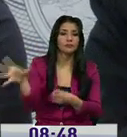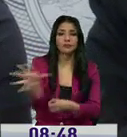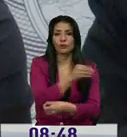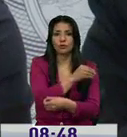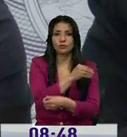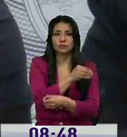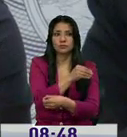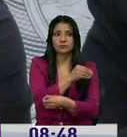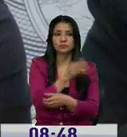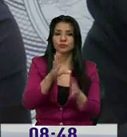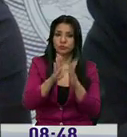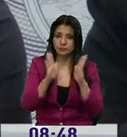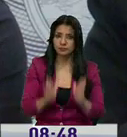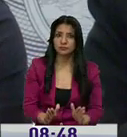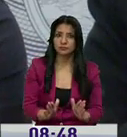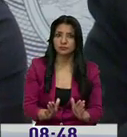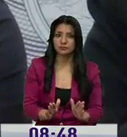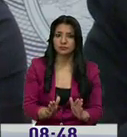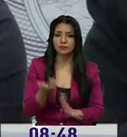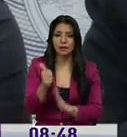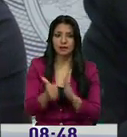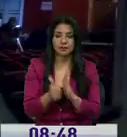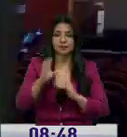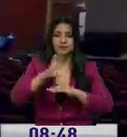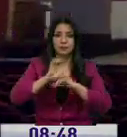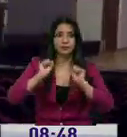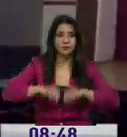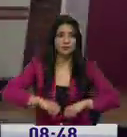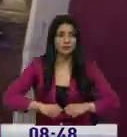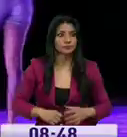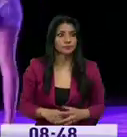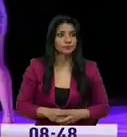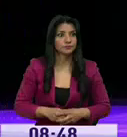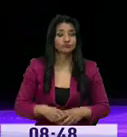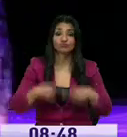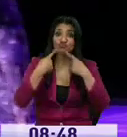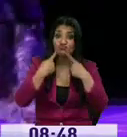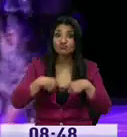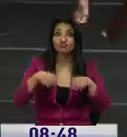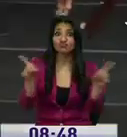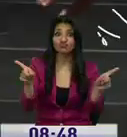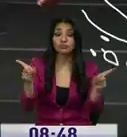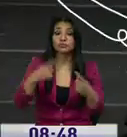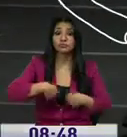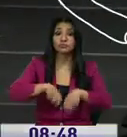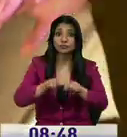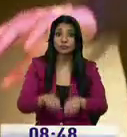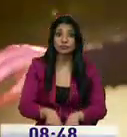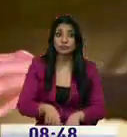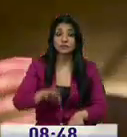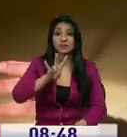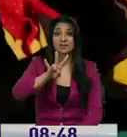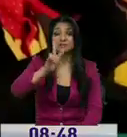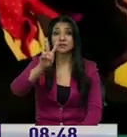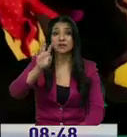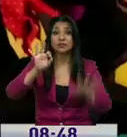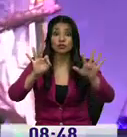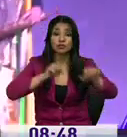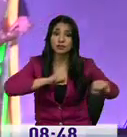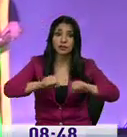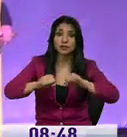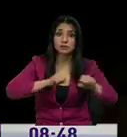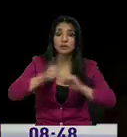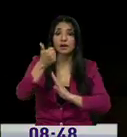los ciudadanos y los artistas a nivel nacional. Con la convocatoria se espera contratar a al menos 728